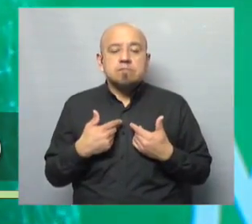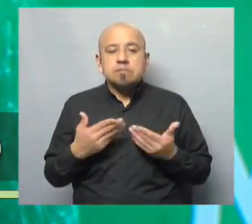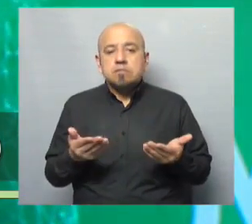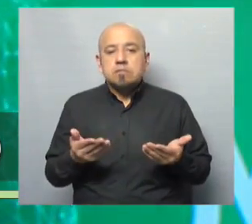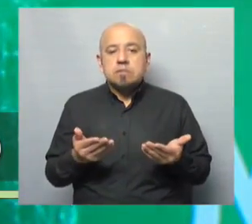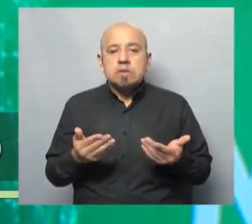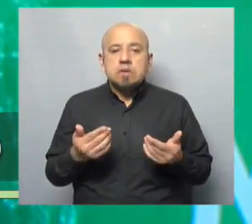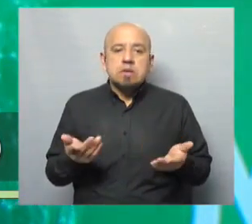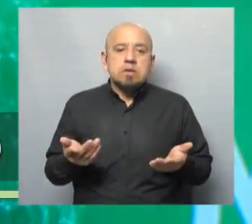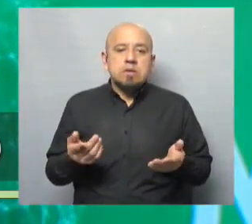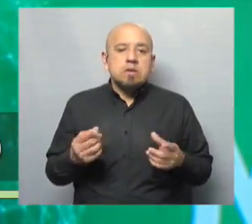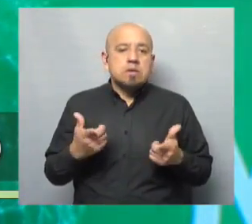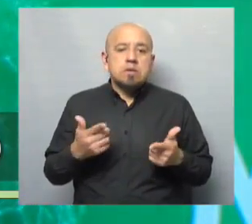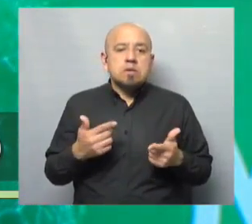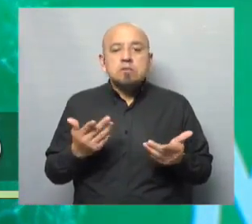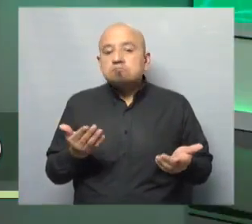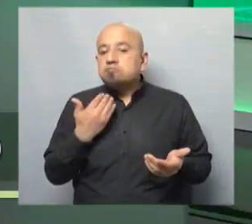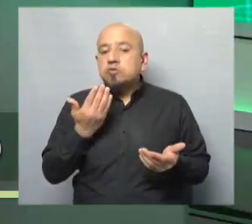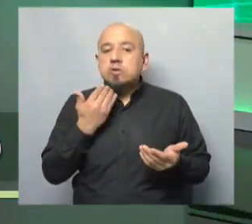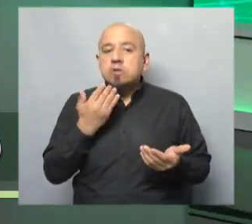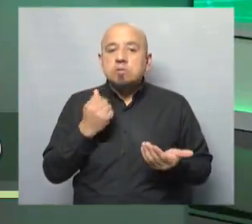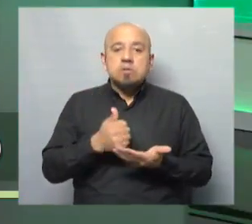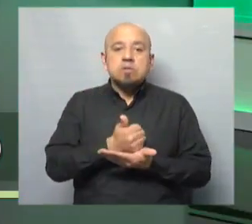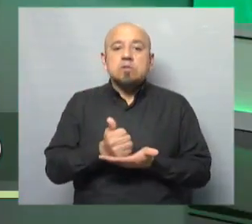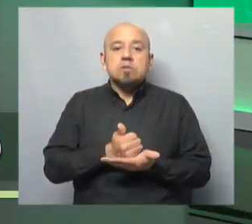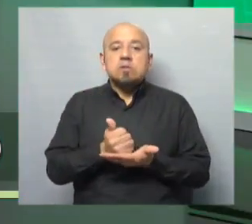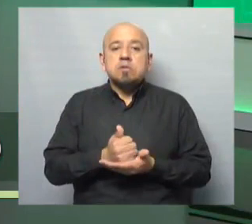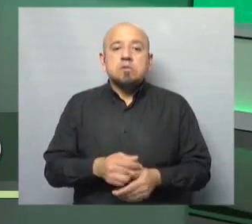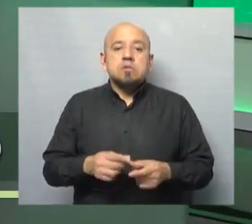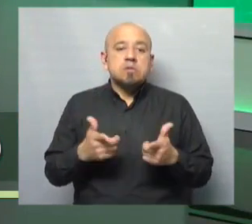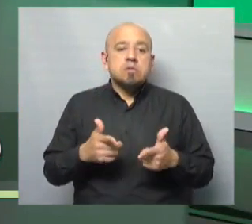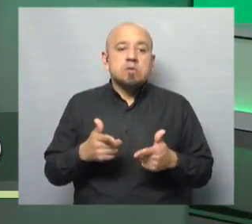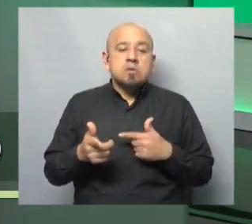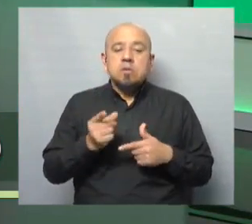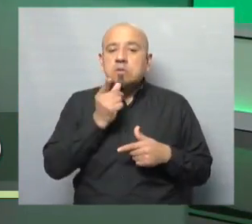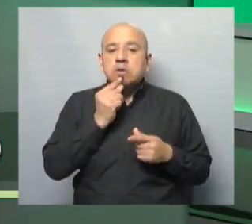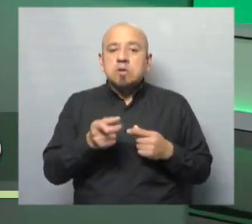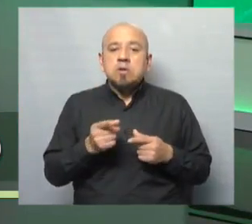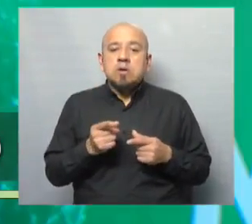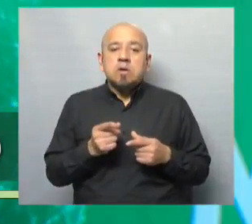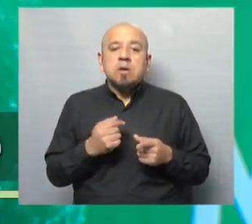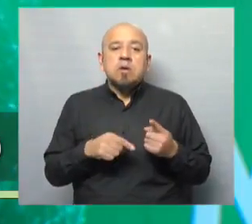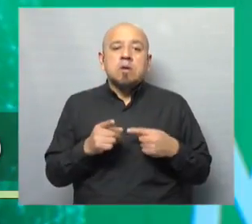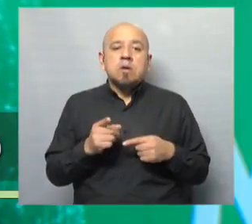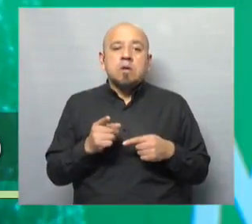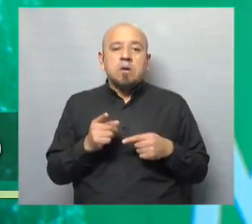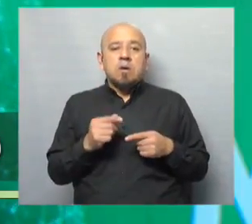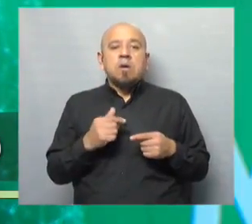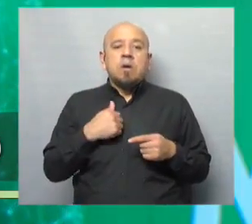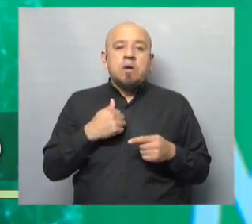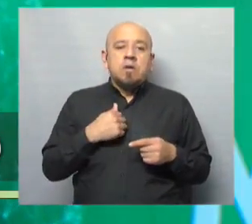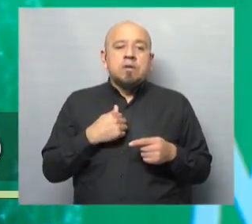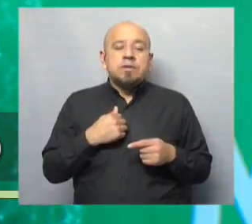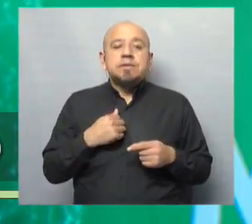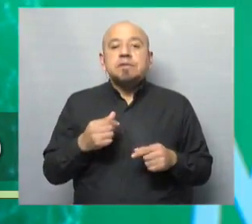no tenemos orientación no hay jefatura y de que todo aquello que se dijo yo me hago cargo